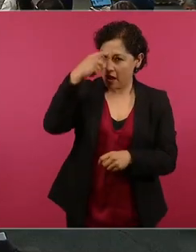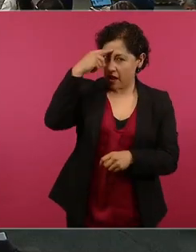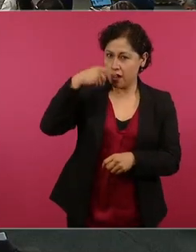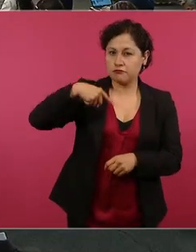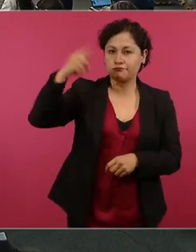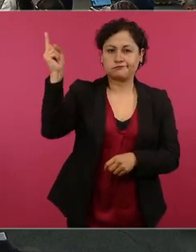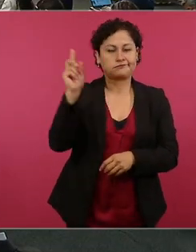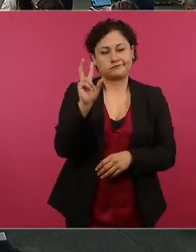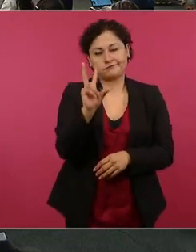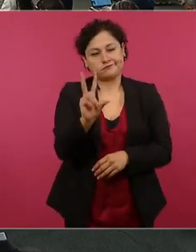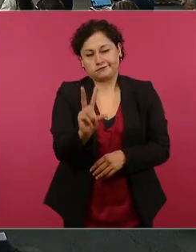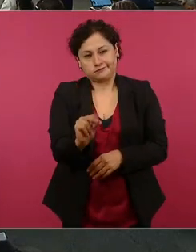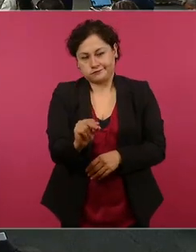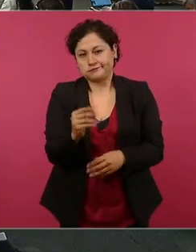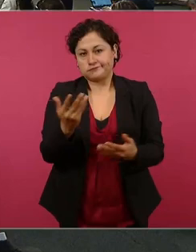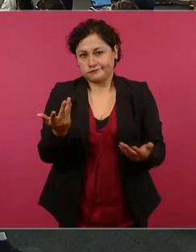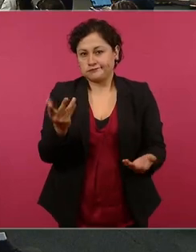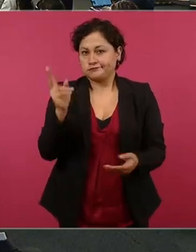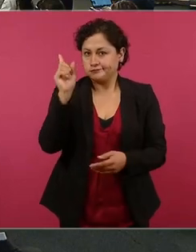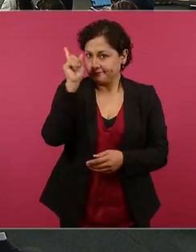porque al mismo tiempo hay que